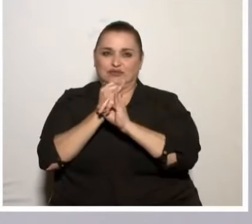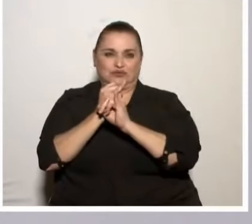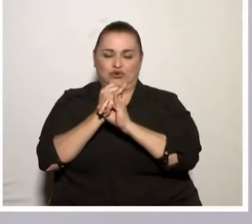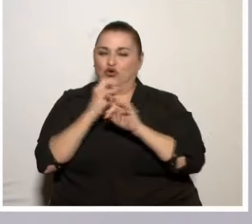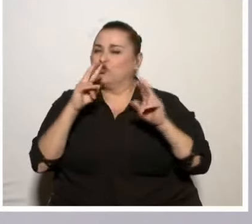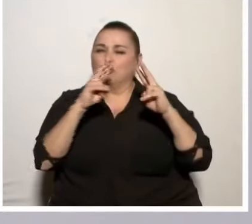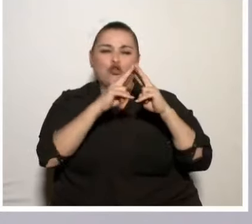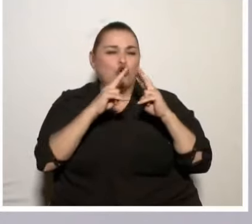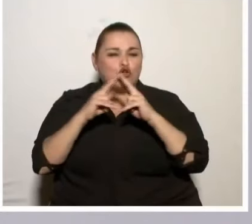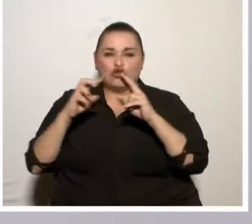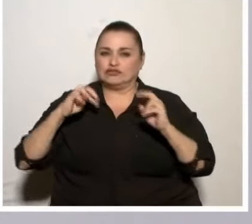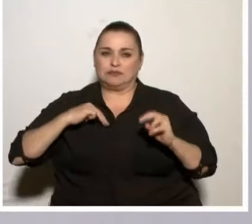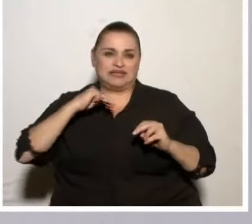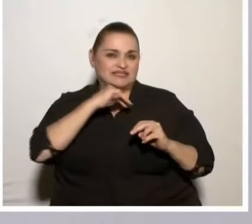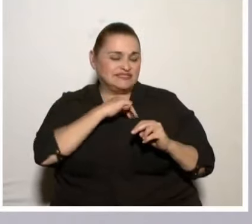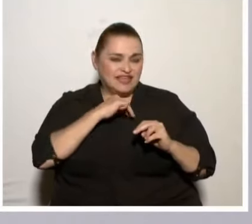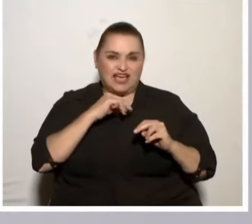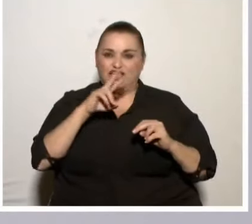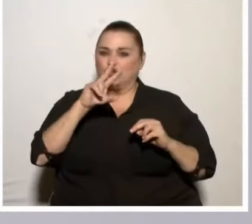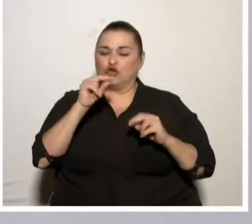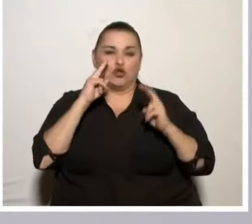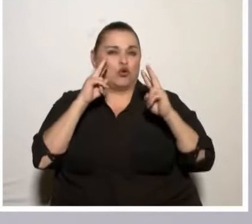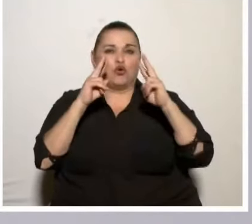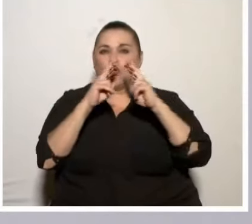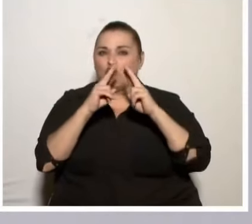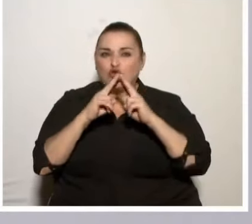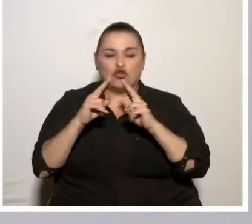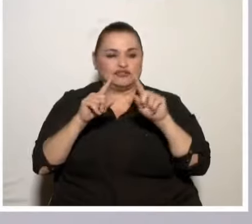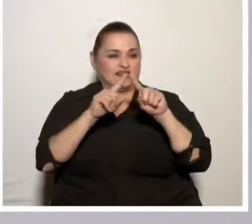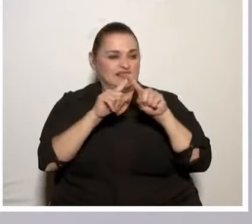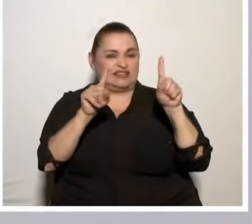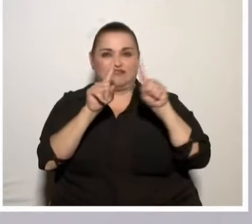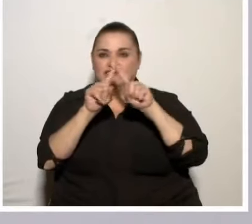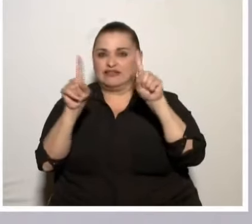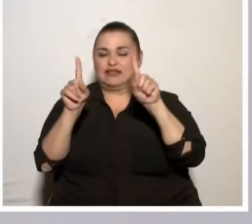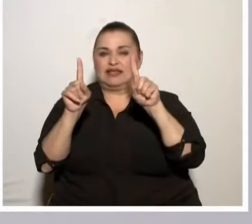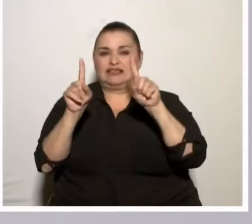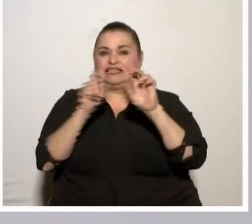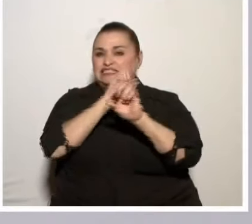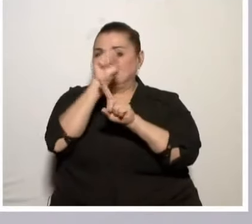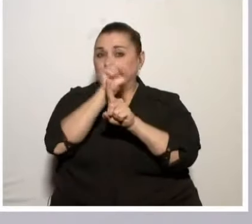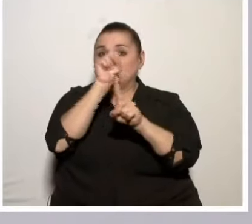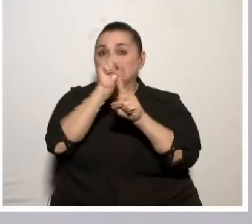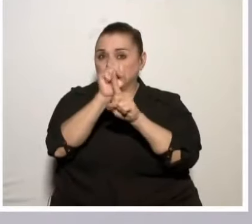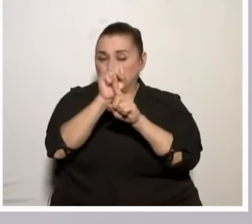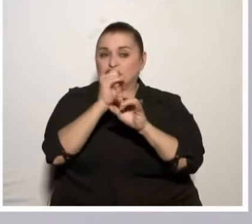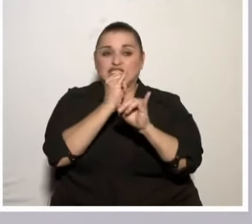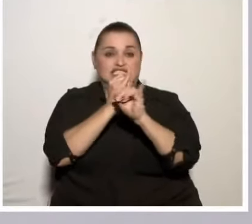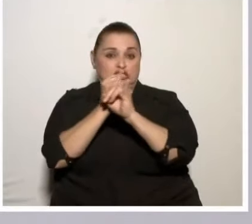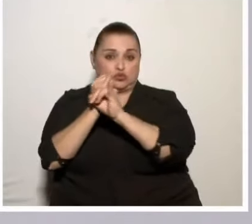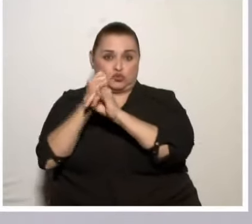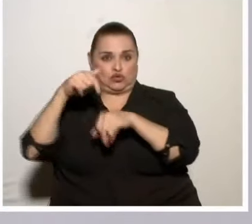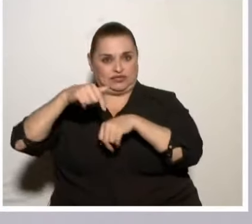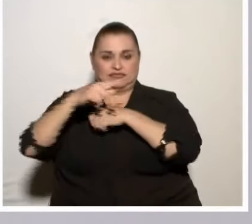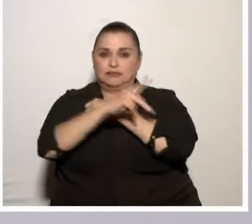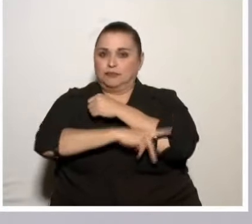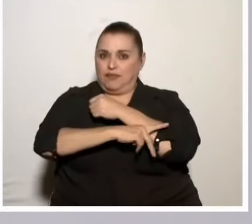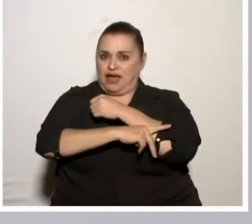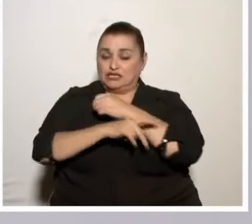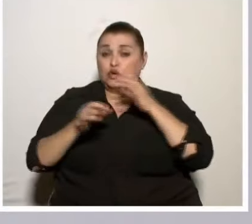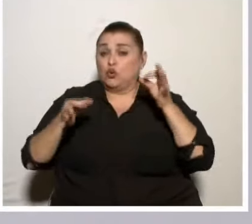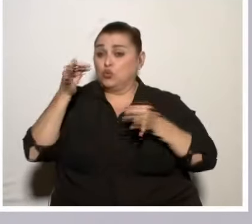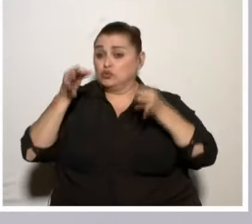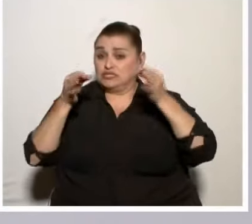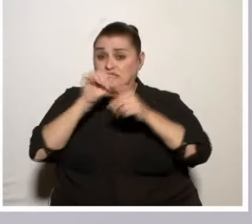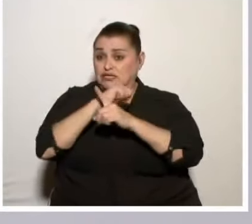no conocen el ministerio, no conocen las diferentes situaciones o instituciones de este país. Justicia